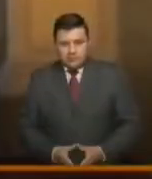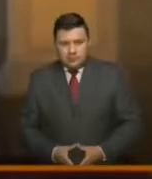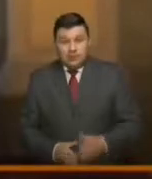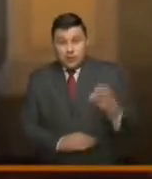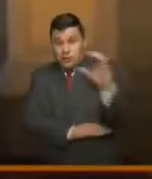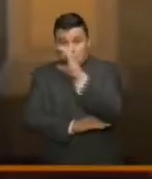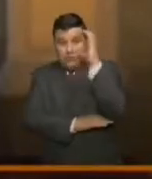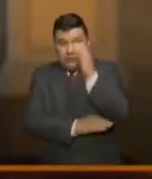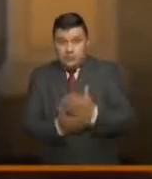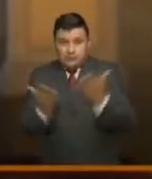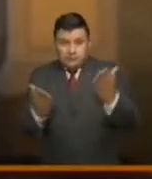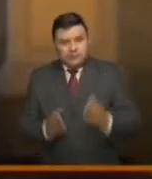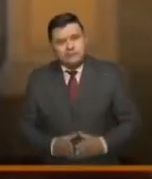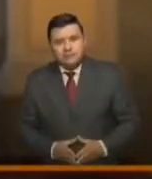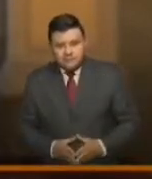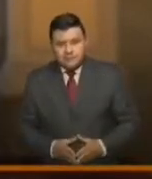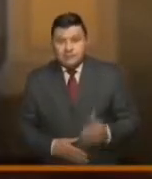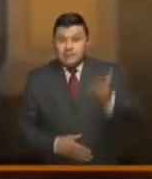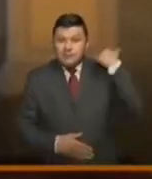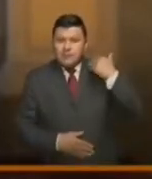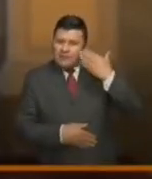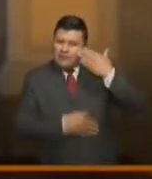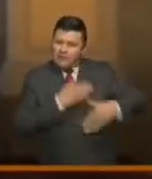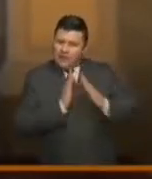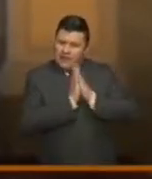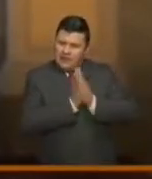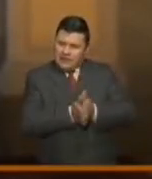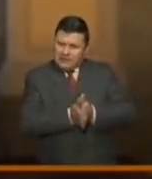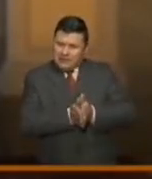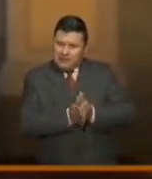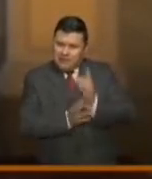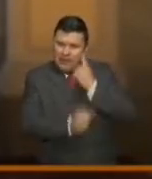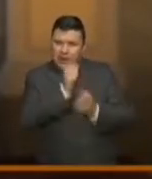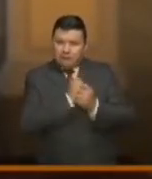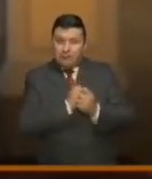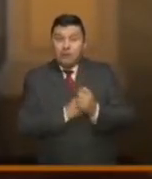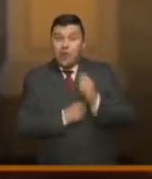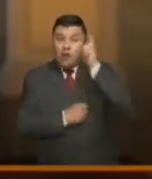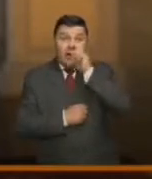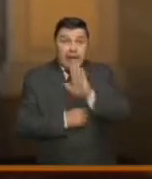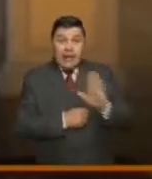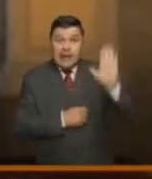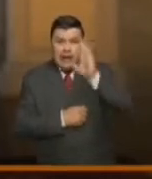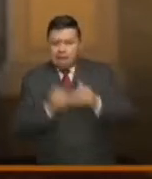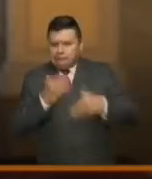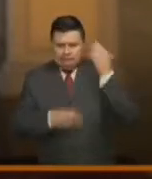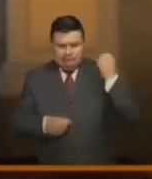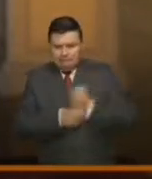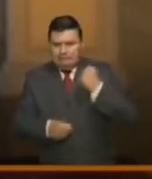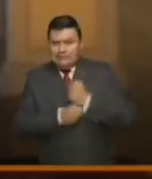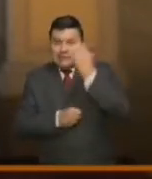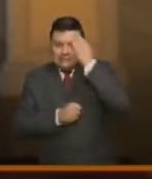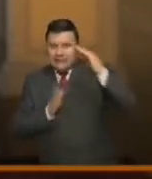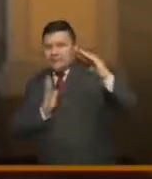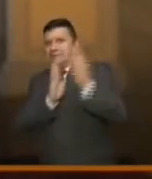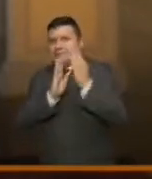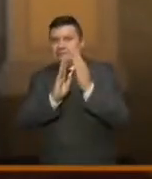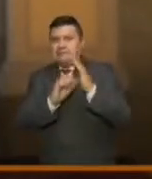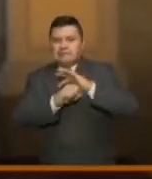colombianos desde finales del año pasado el gobierno nacional empezó a trabajar para enfrentar el